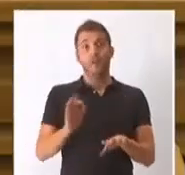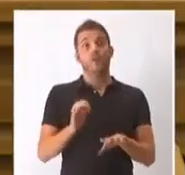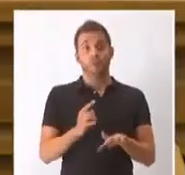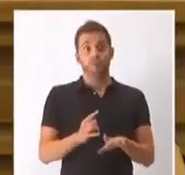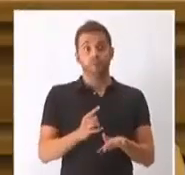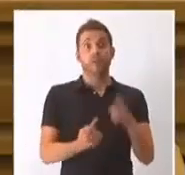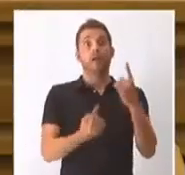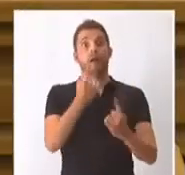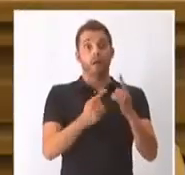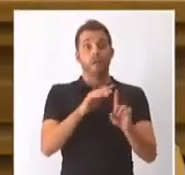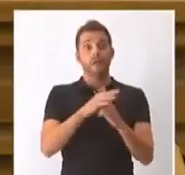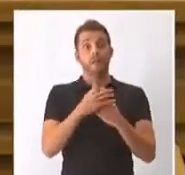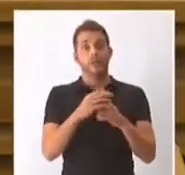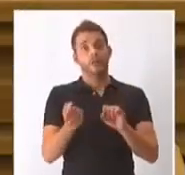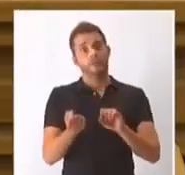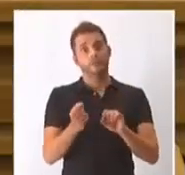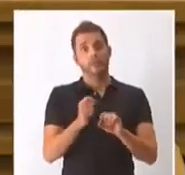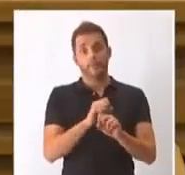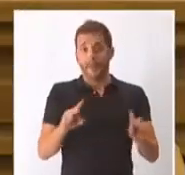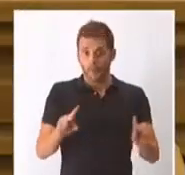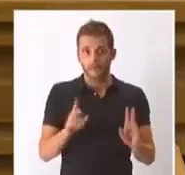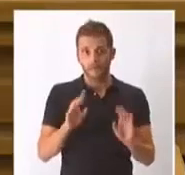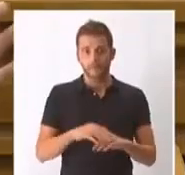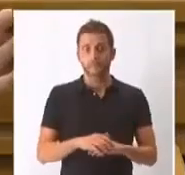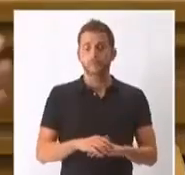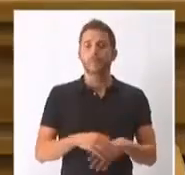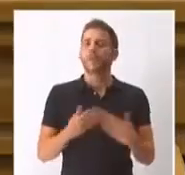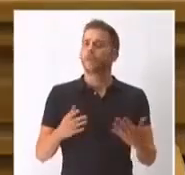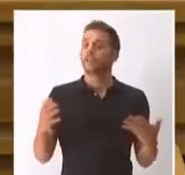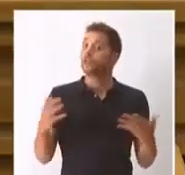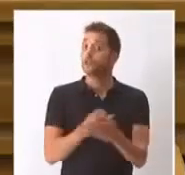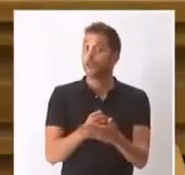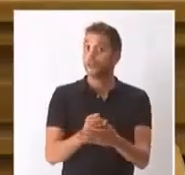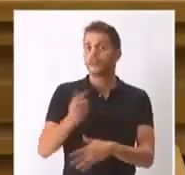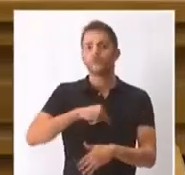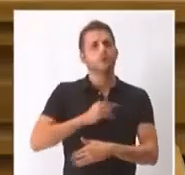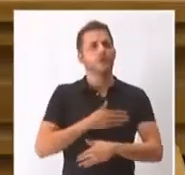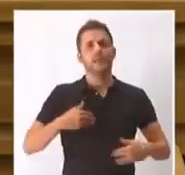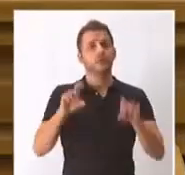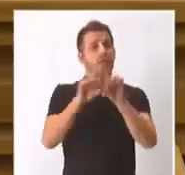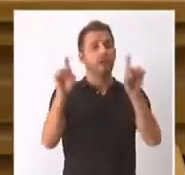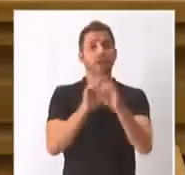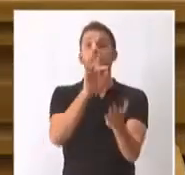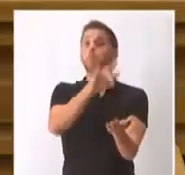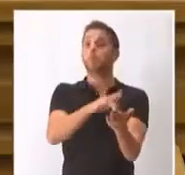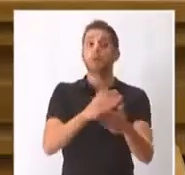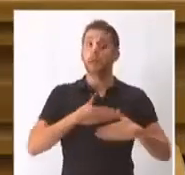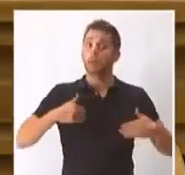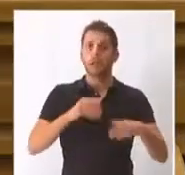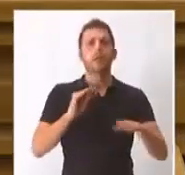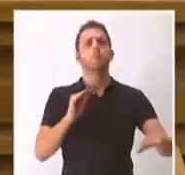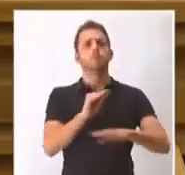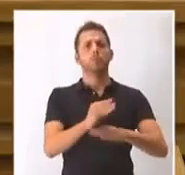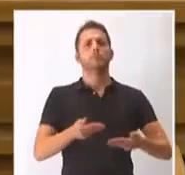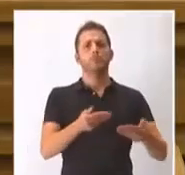que las otras tres provincias que señaló en todas lo que queremos dejar claro que el que quiere instalar una empresa va a tener todas las ayudas que va a tener más como hemos hecho